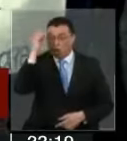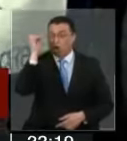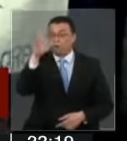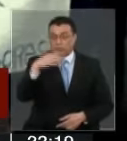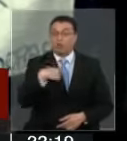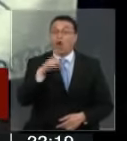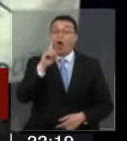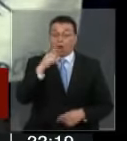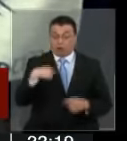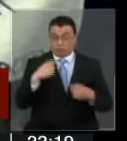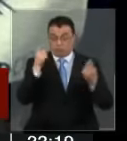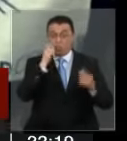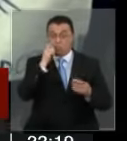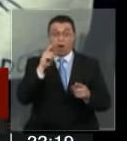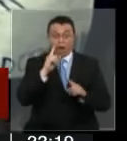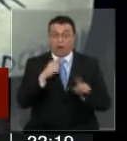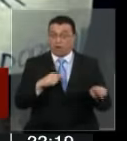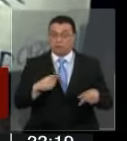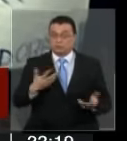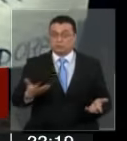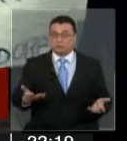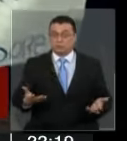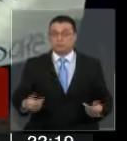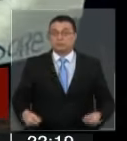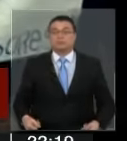también existimos.